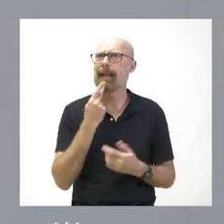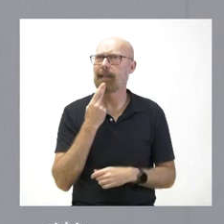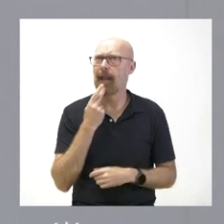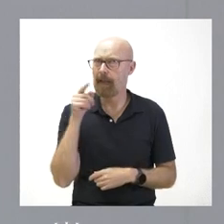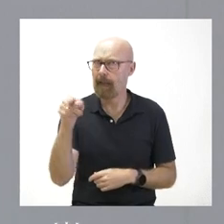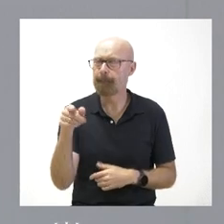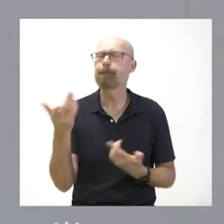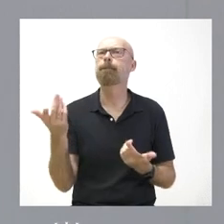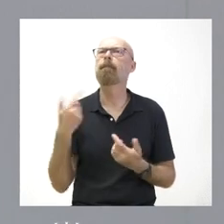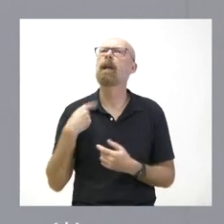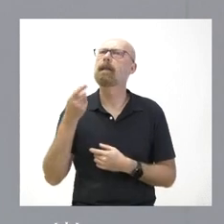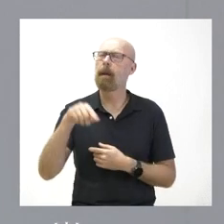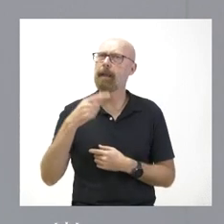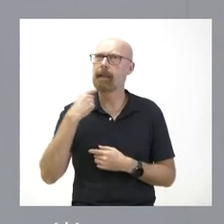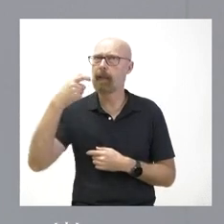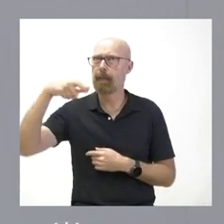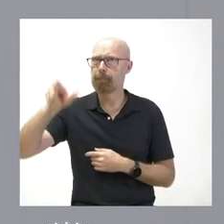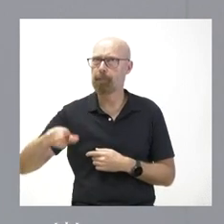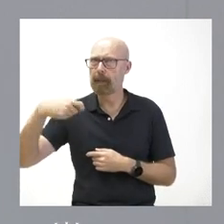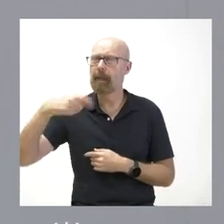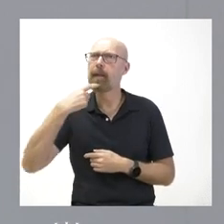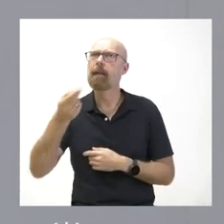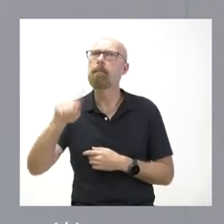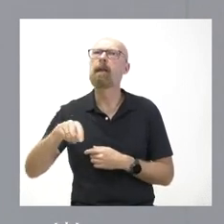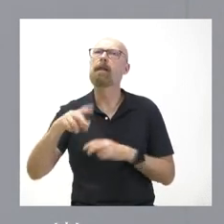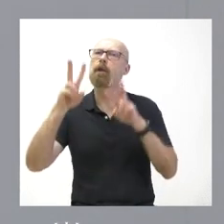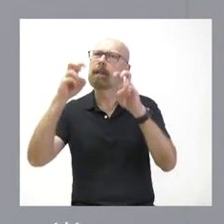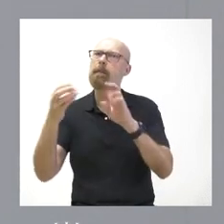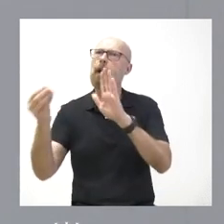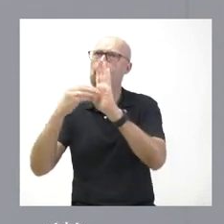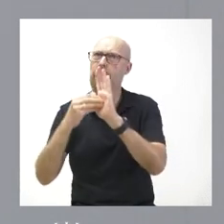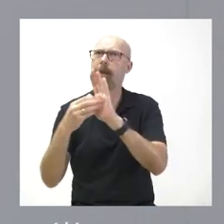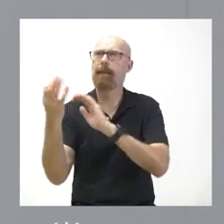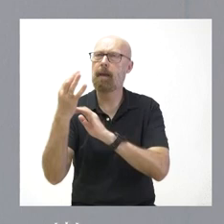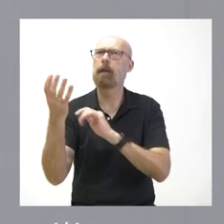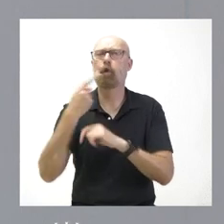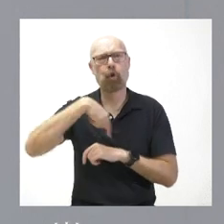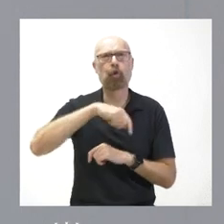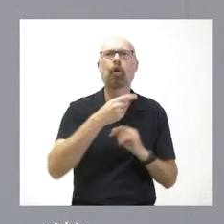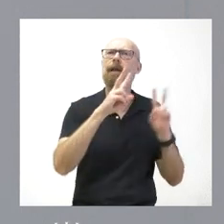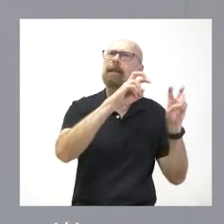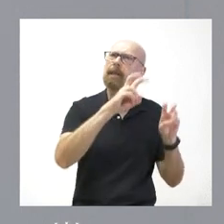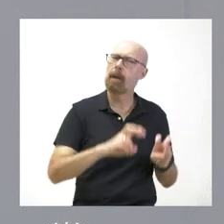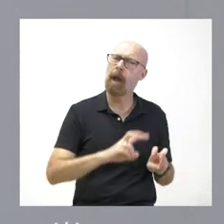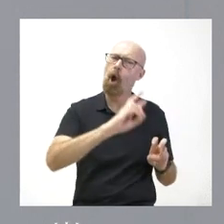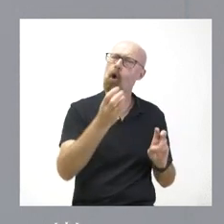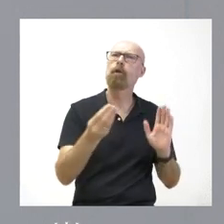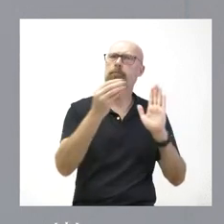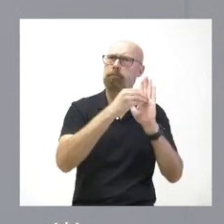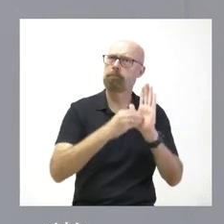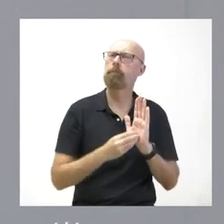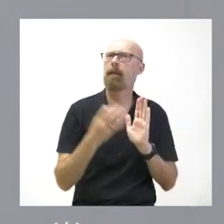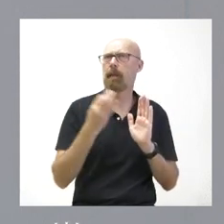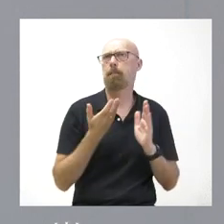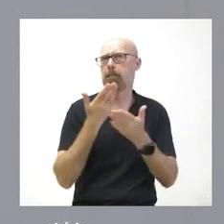citó además un tema que él cree que debiera incluirse Nosotros también incluimos estos otros temas como catálogos necesarios y por